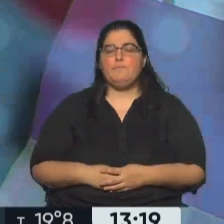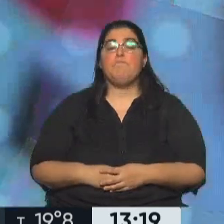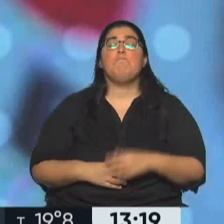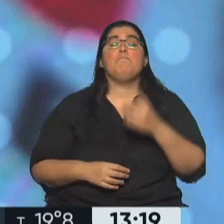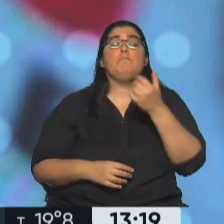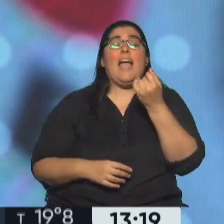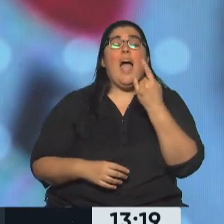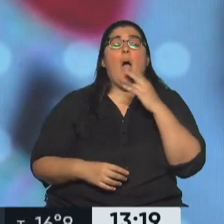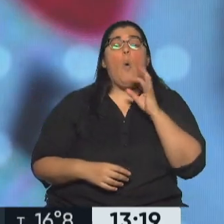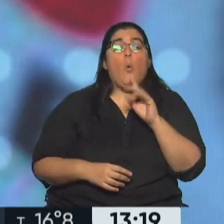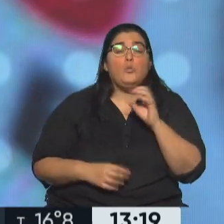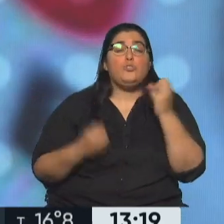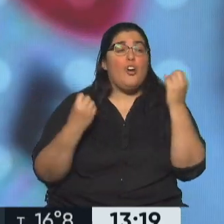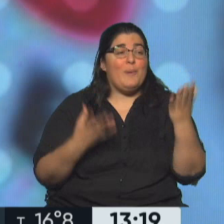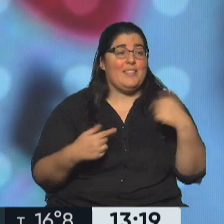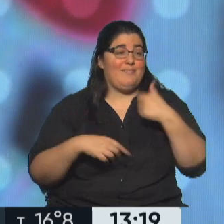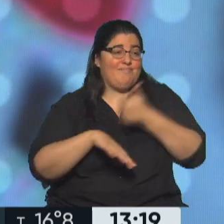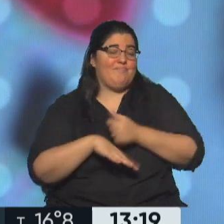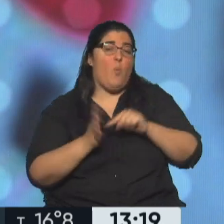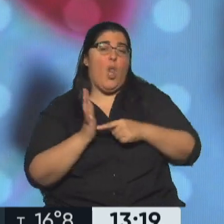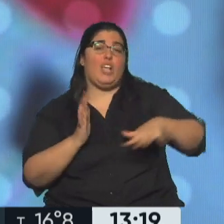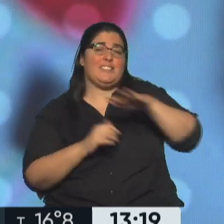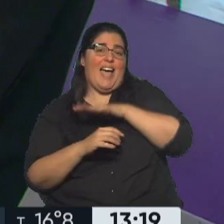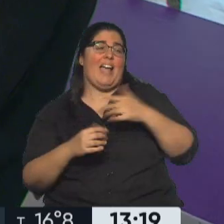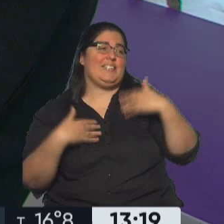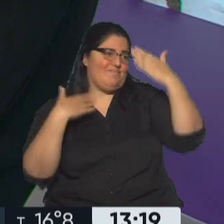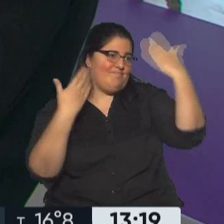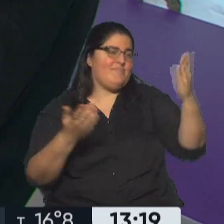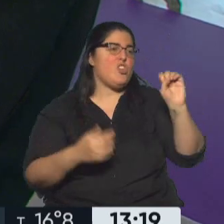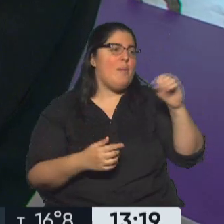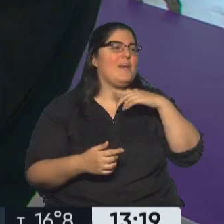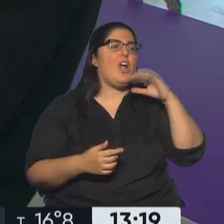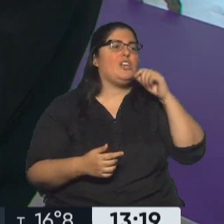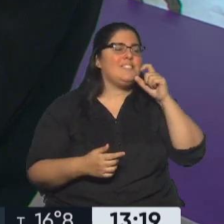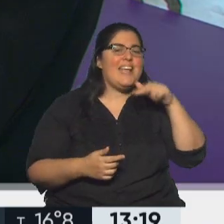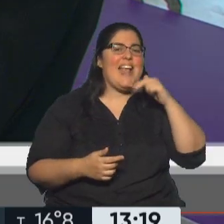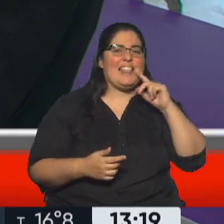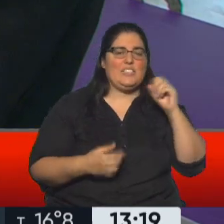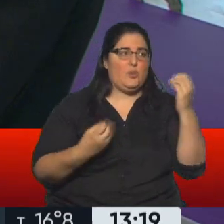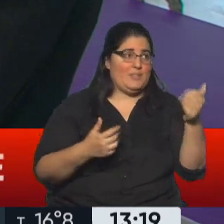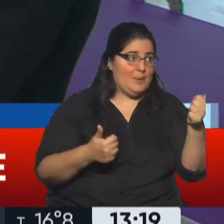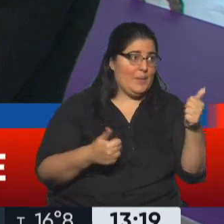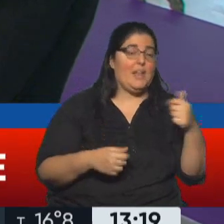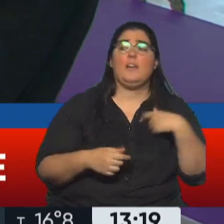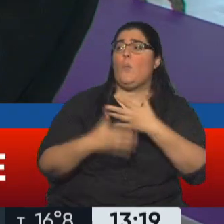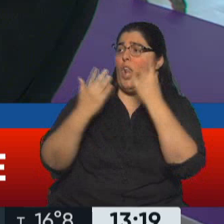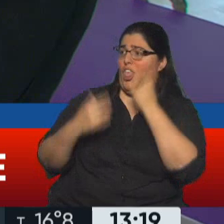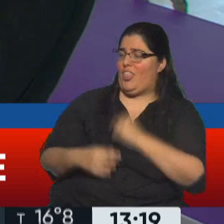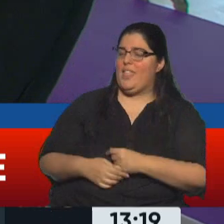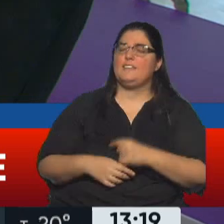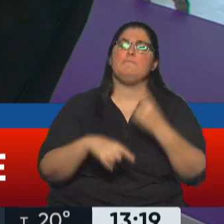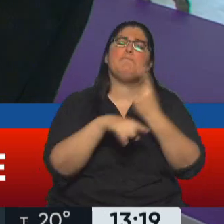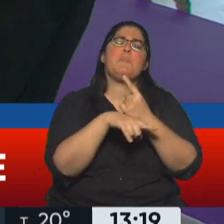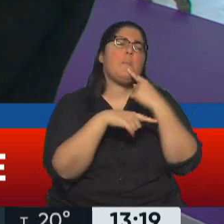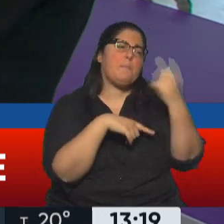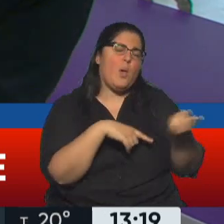Augusto, ¿cómo te va? Desde Buenos Aires te saluda José Natanson. ¿Nos escuchás bien? ¿Cómo estás? Muy buenos días. Bueno, Augusto, a ver, la primera